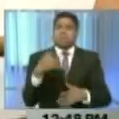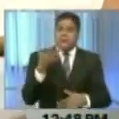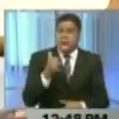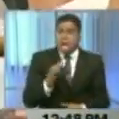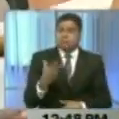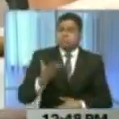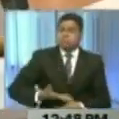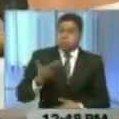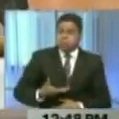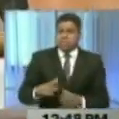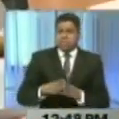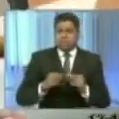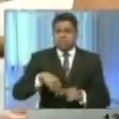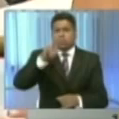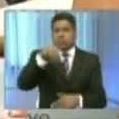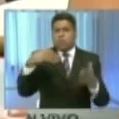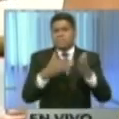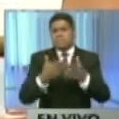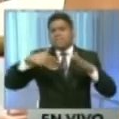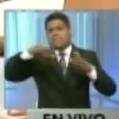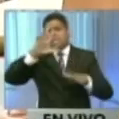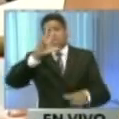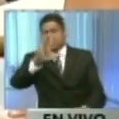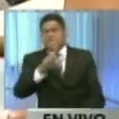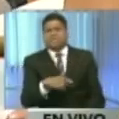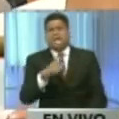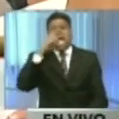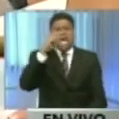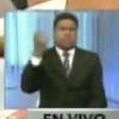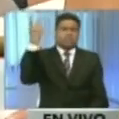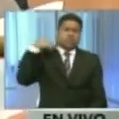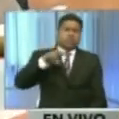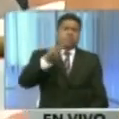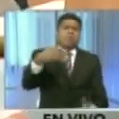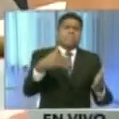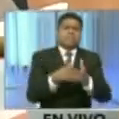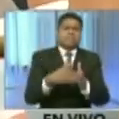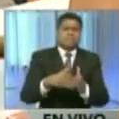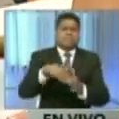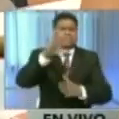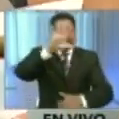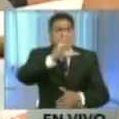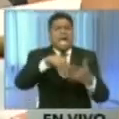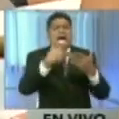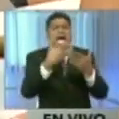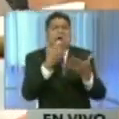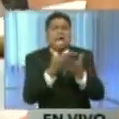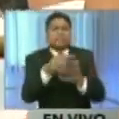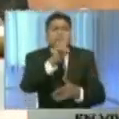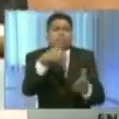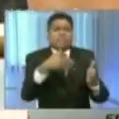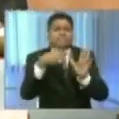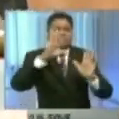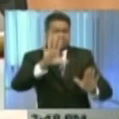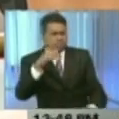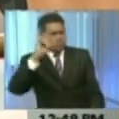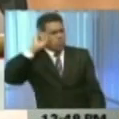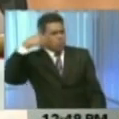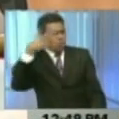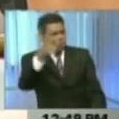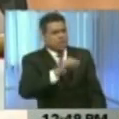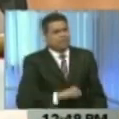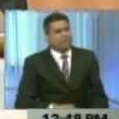importante en los años 2003 y en los años a 2005. Y yo quiero